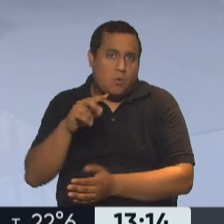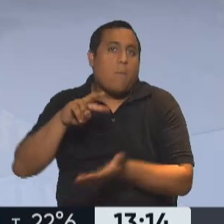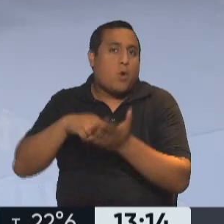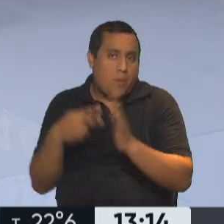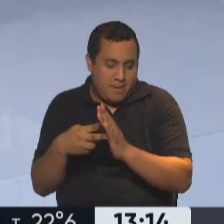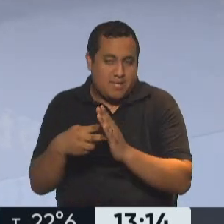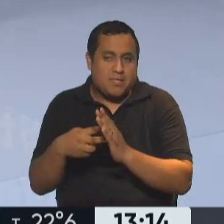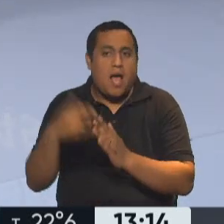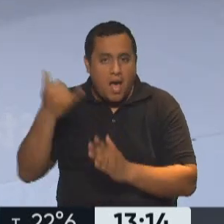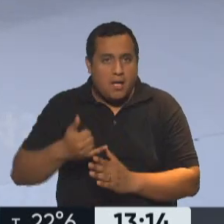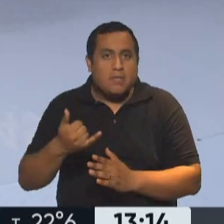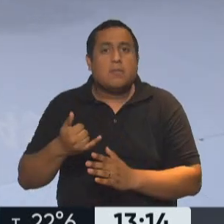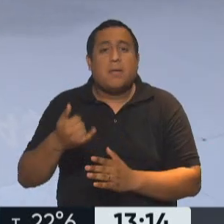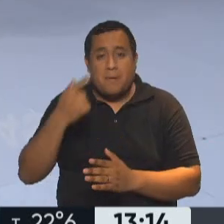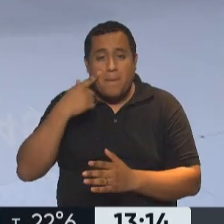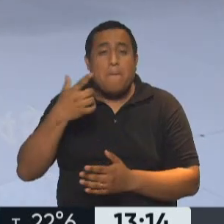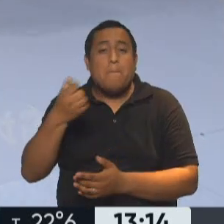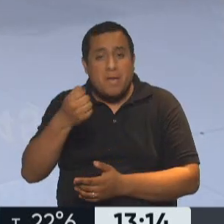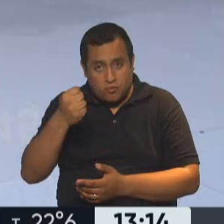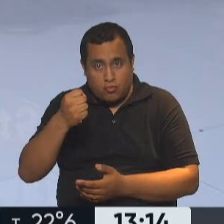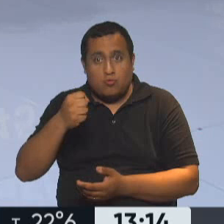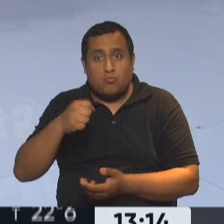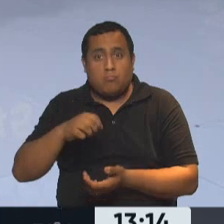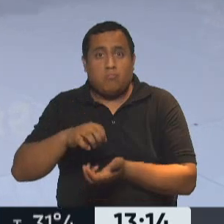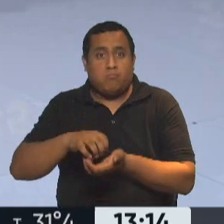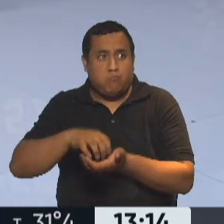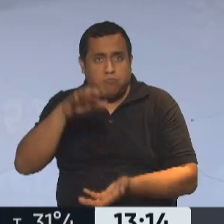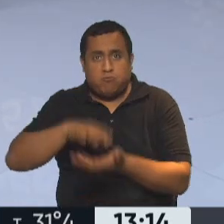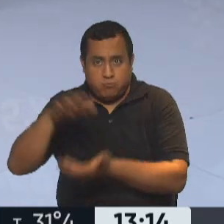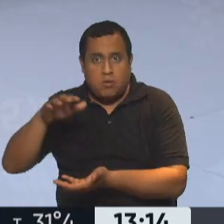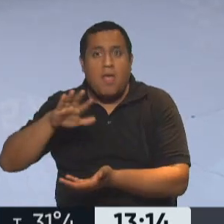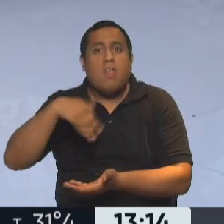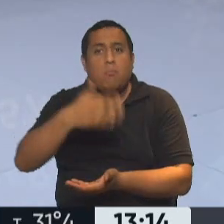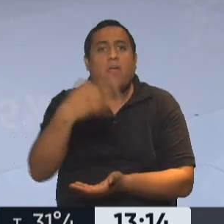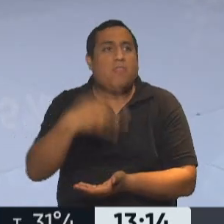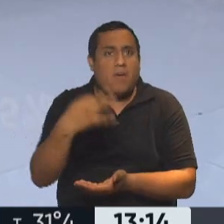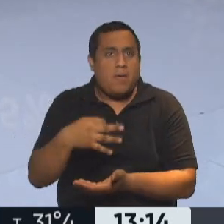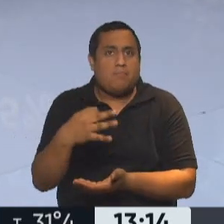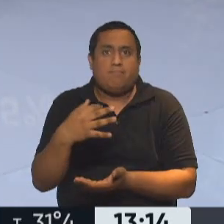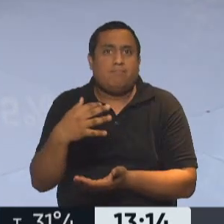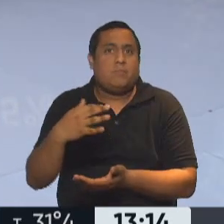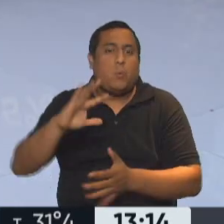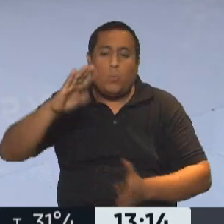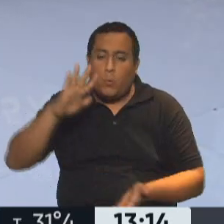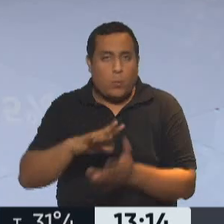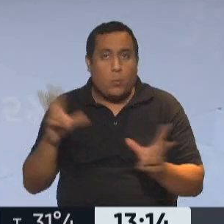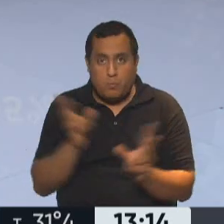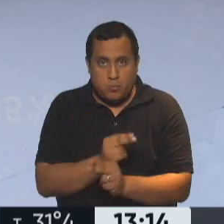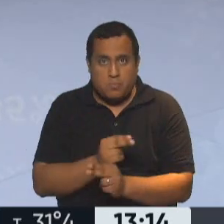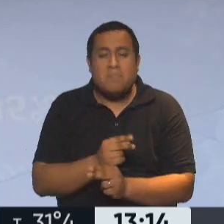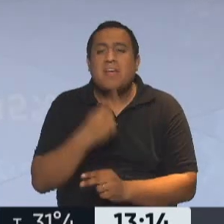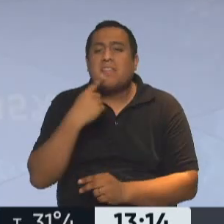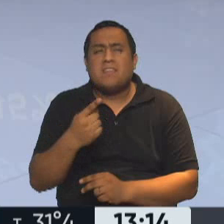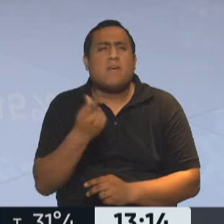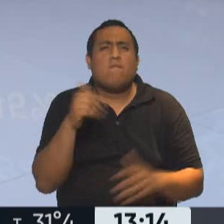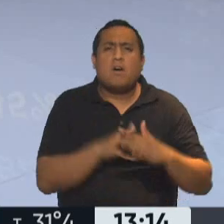lupa? Se emiten pesos que luego deben absorberse. Esto es así, hay muchos quienes vienen advirtiendo que hay pasivos remunerados